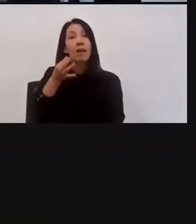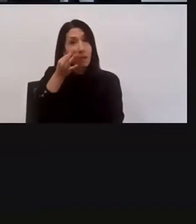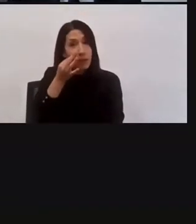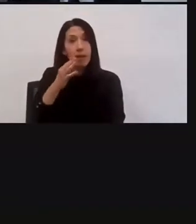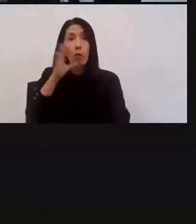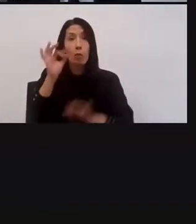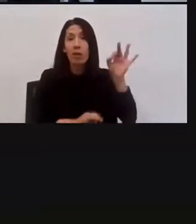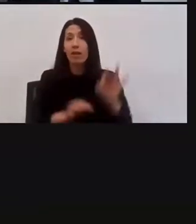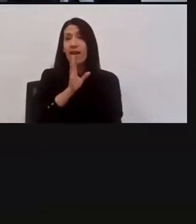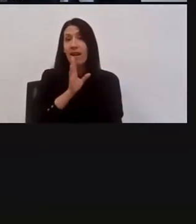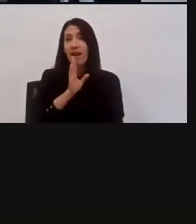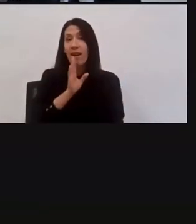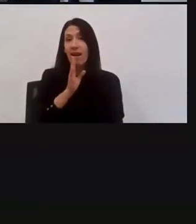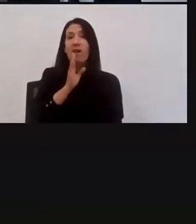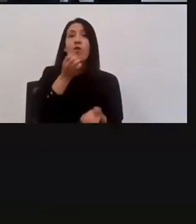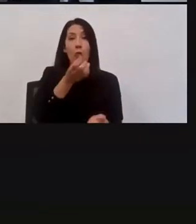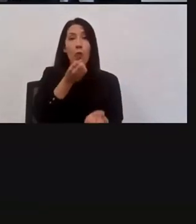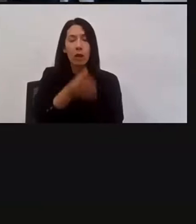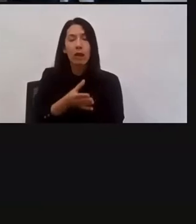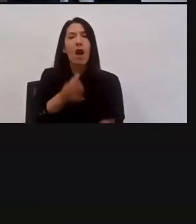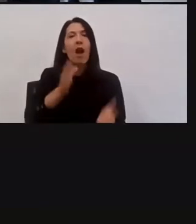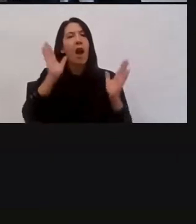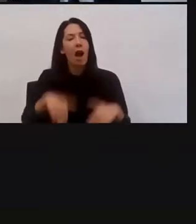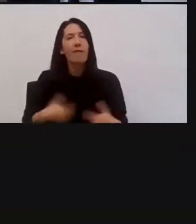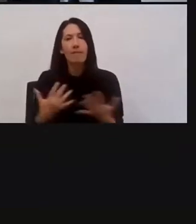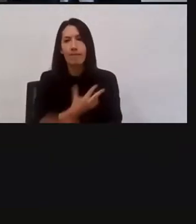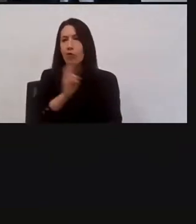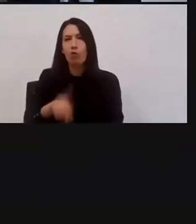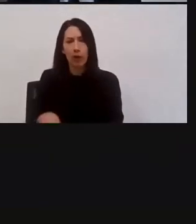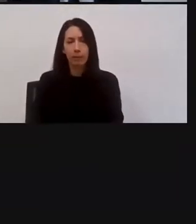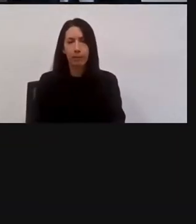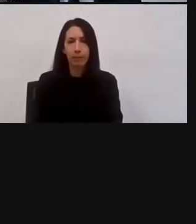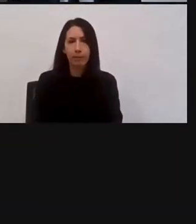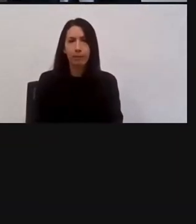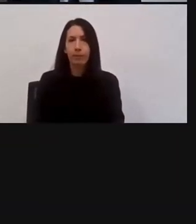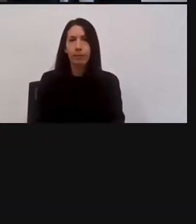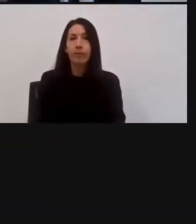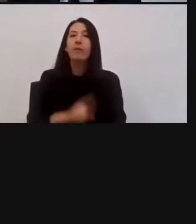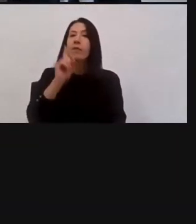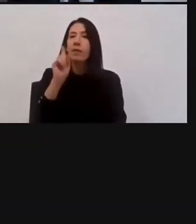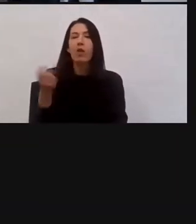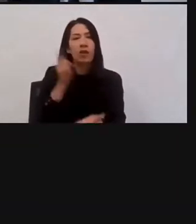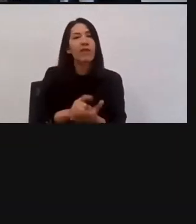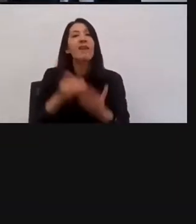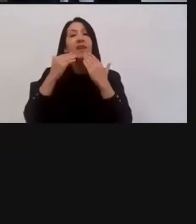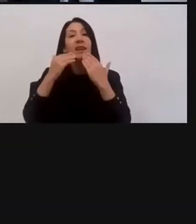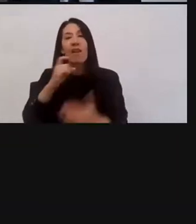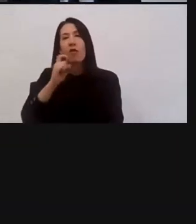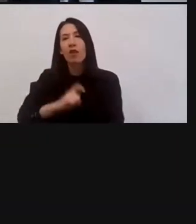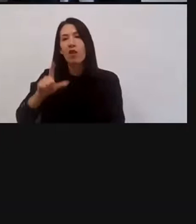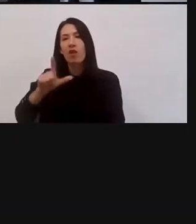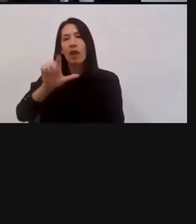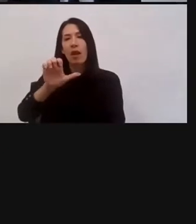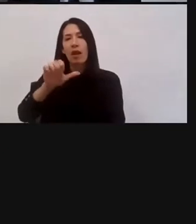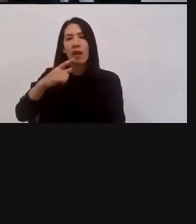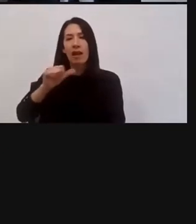dado Miguel Ángel vemos que al final no es así, ¿no? Gracias una vez más a la Fundación Legalitas también